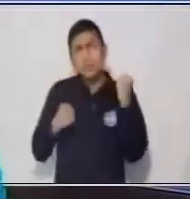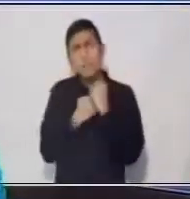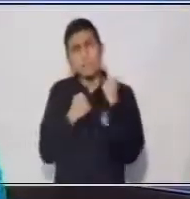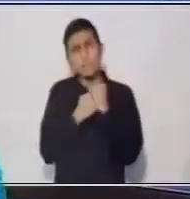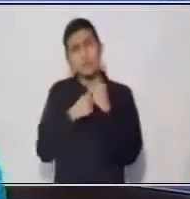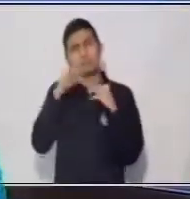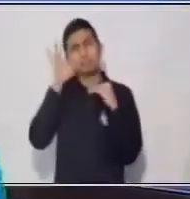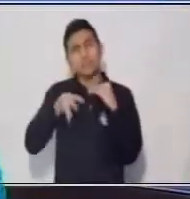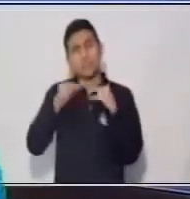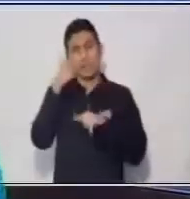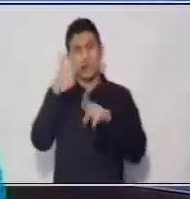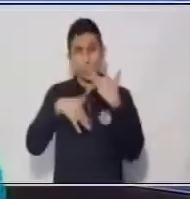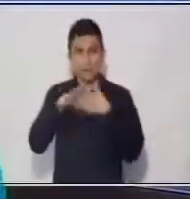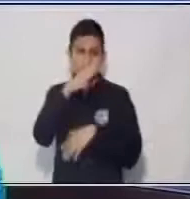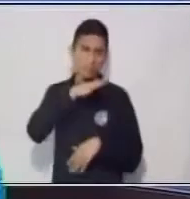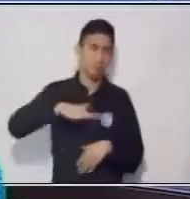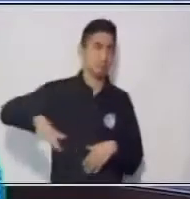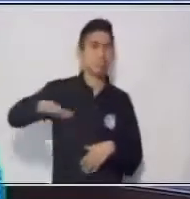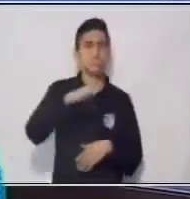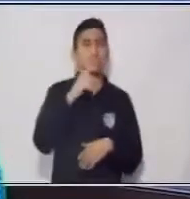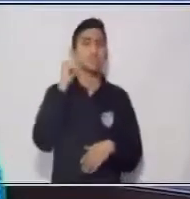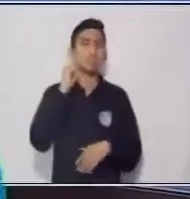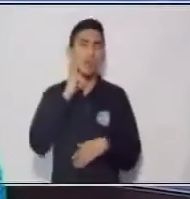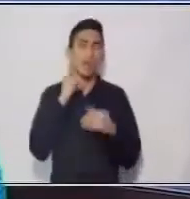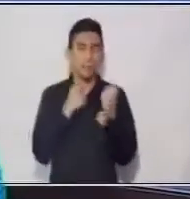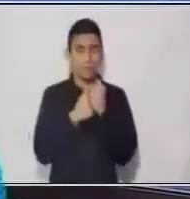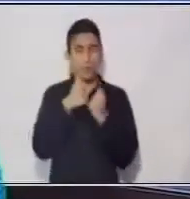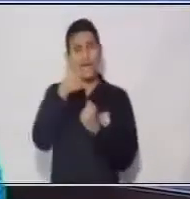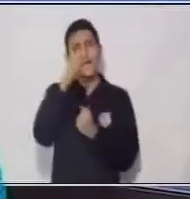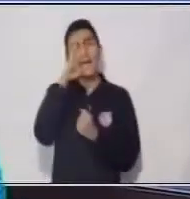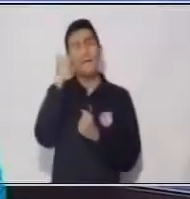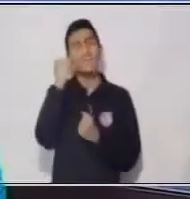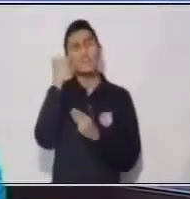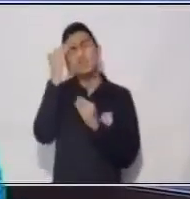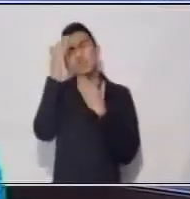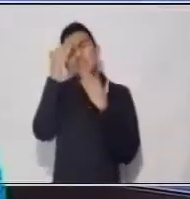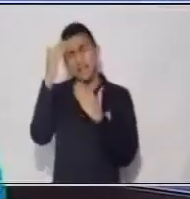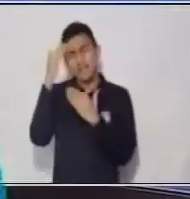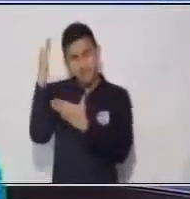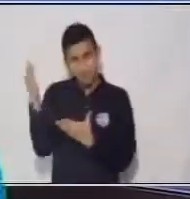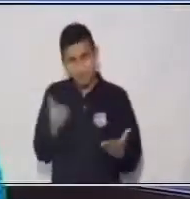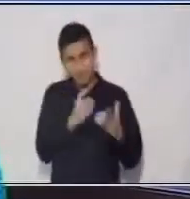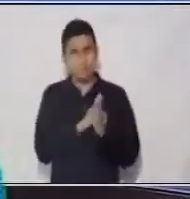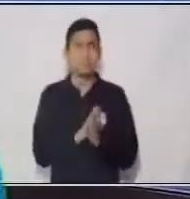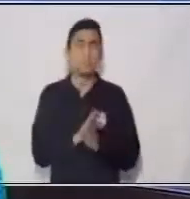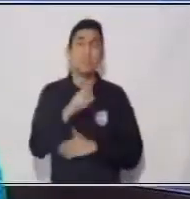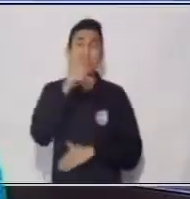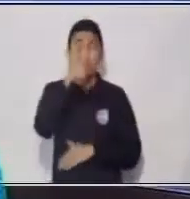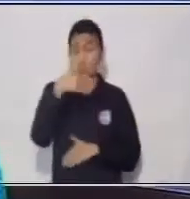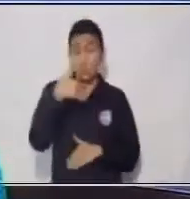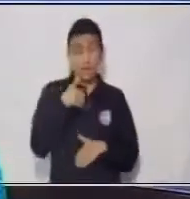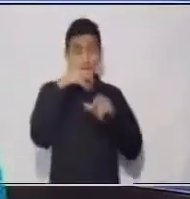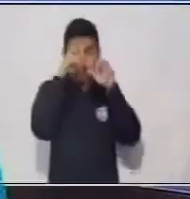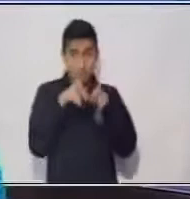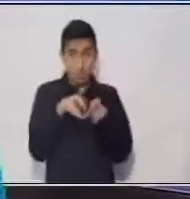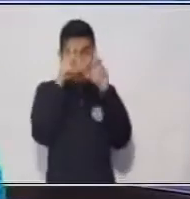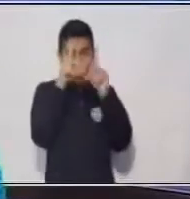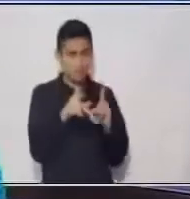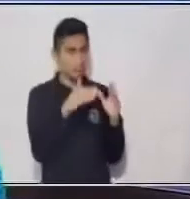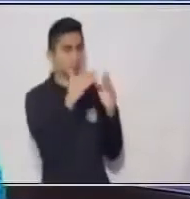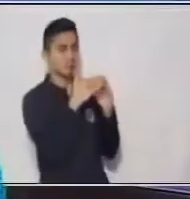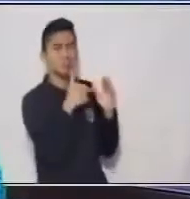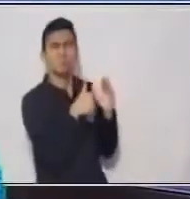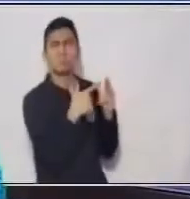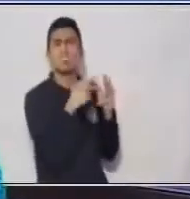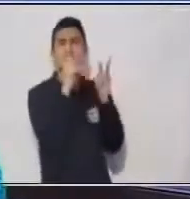apoyo en la interpretación de lengua de señas de Abdi. Muchas gracias, Abdi. Bienvenido. Si en casa hay alguna persona con